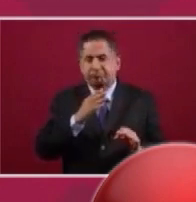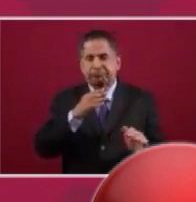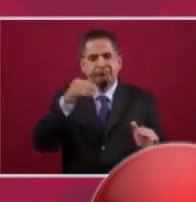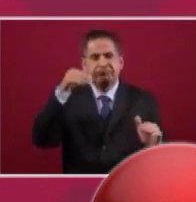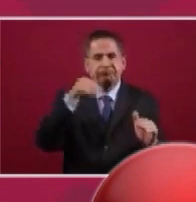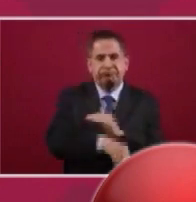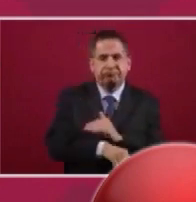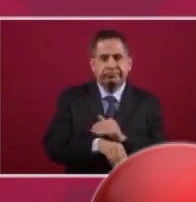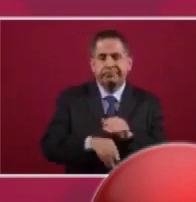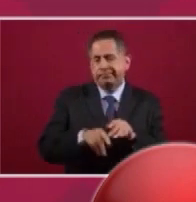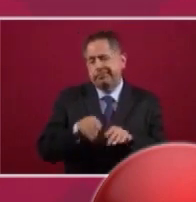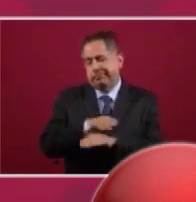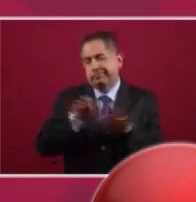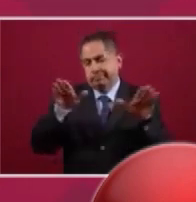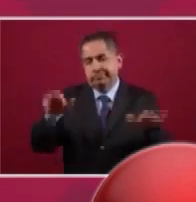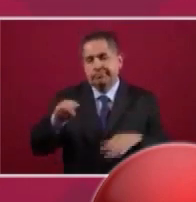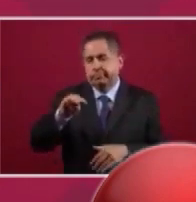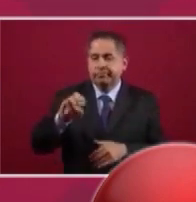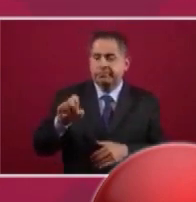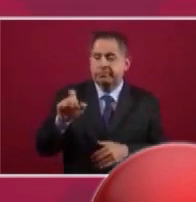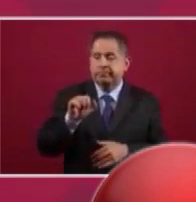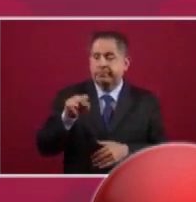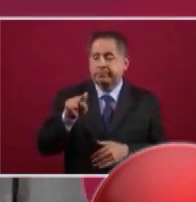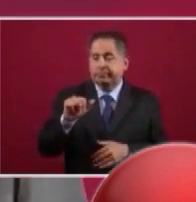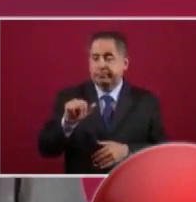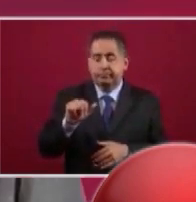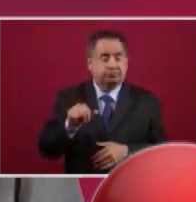de la aviación